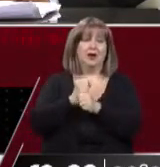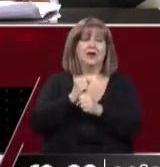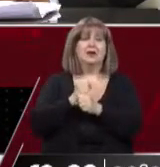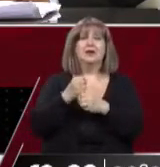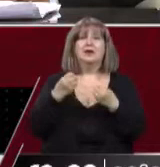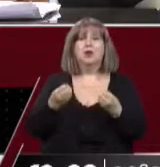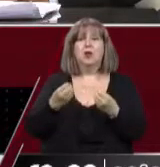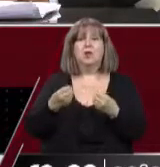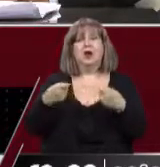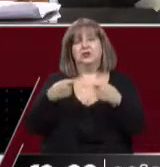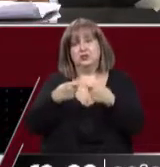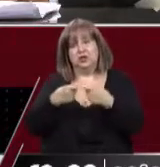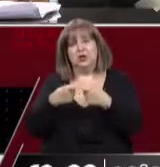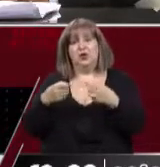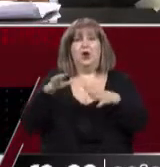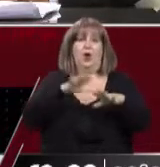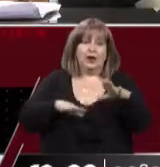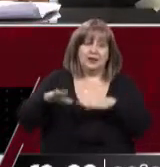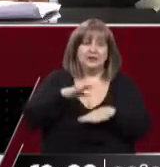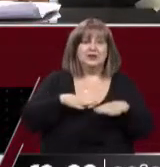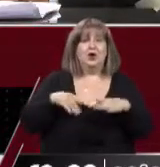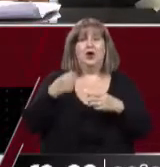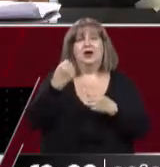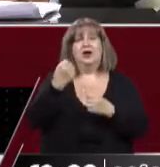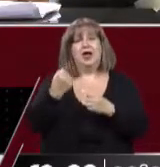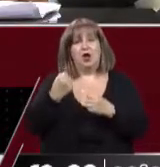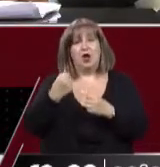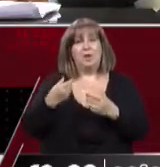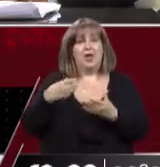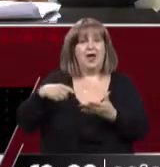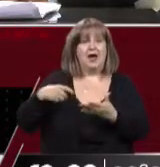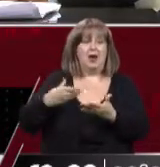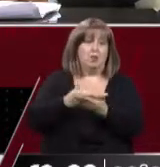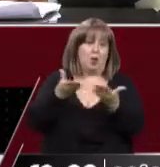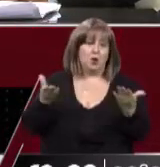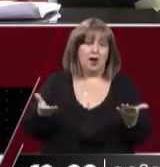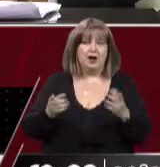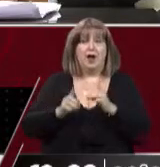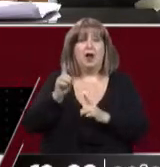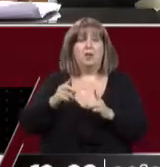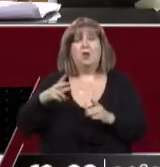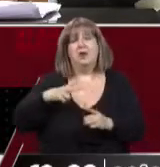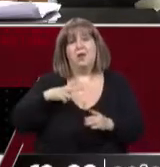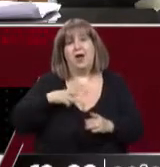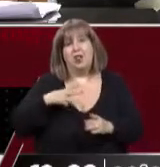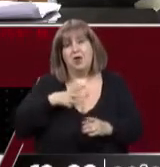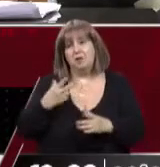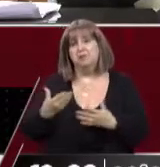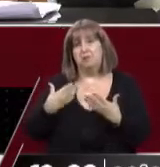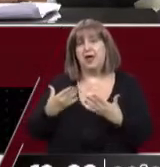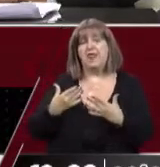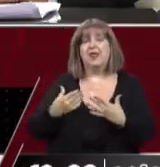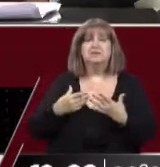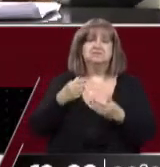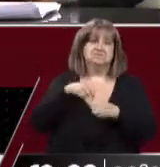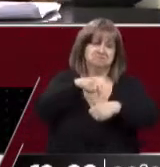a través de las organizaciones o a través de la economía popular, mucha gente que realiza su propio autosustento, que busca estrategias de supervivencia y